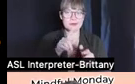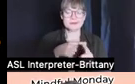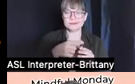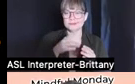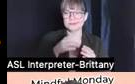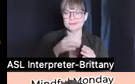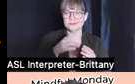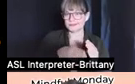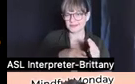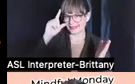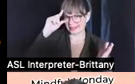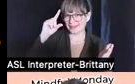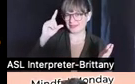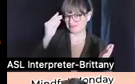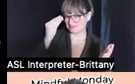y al final